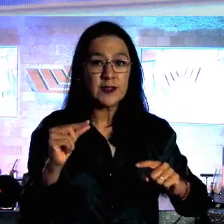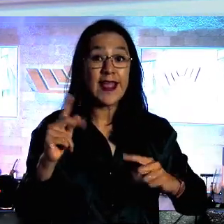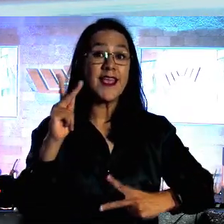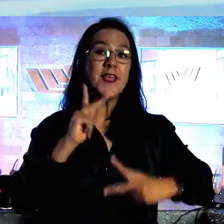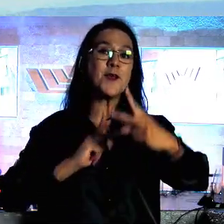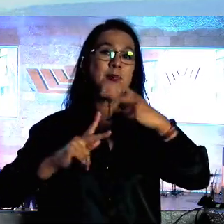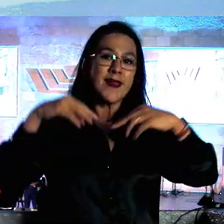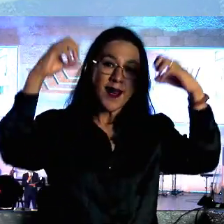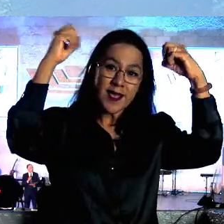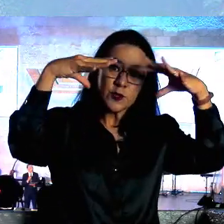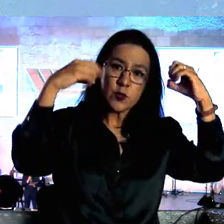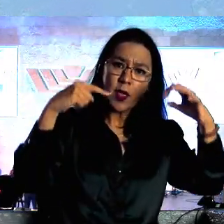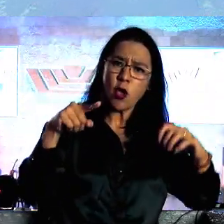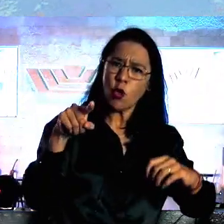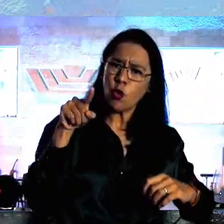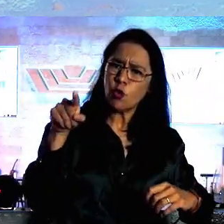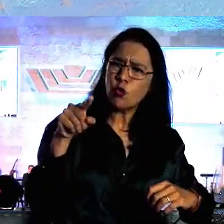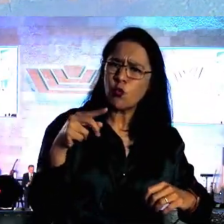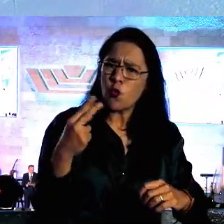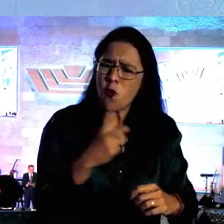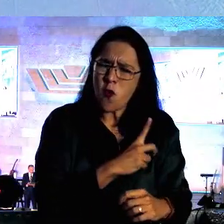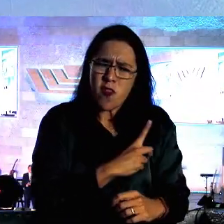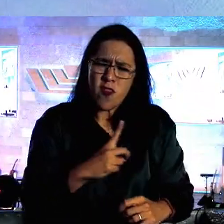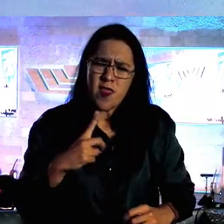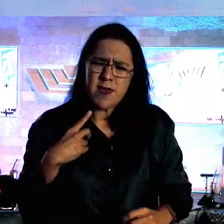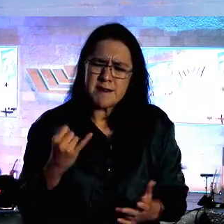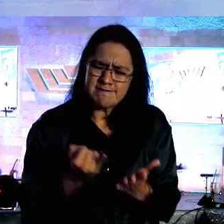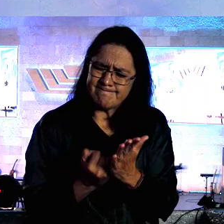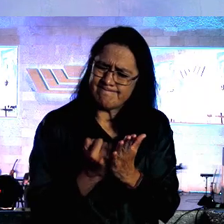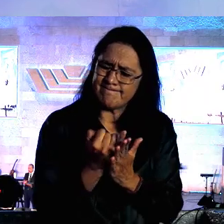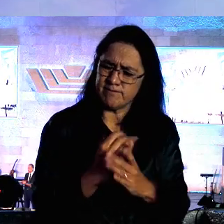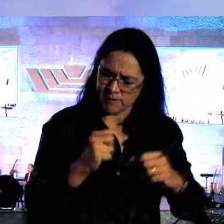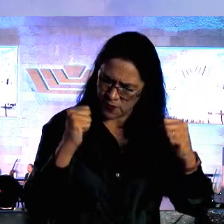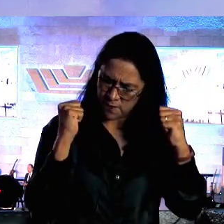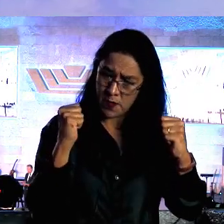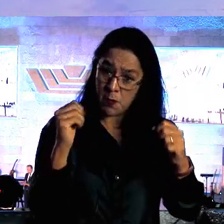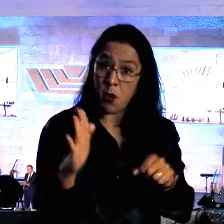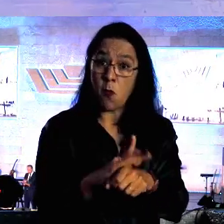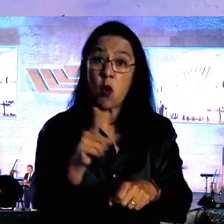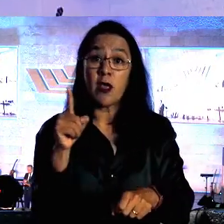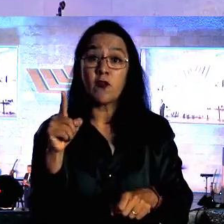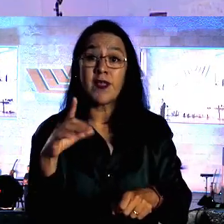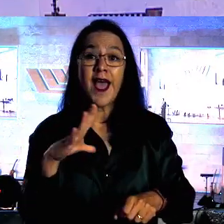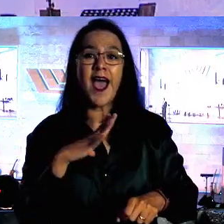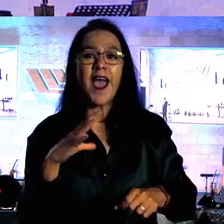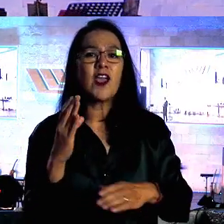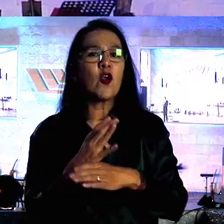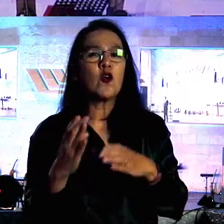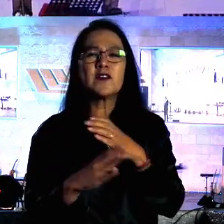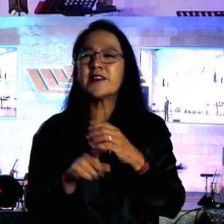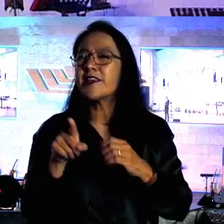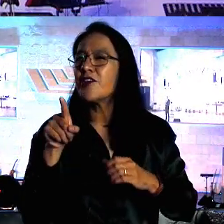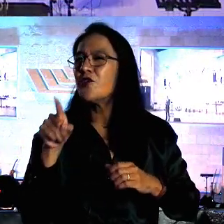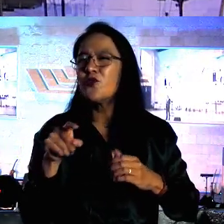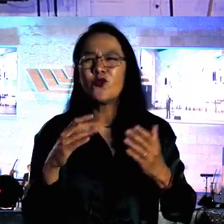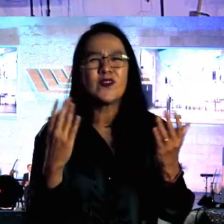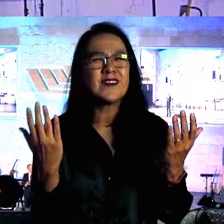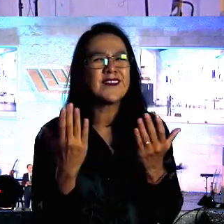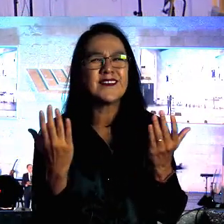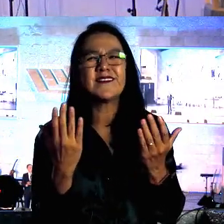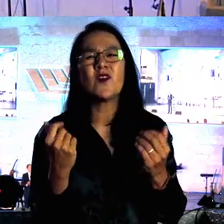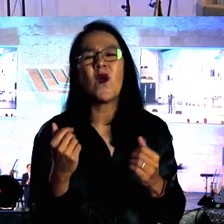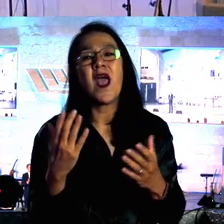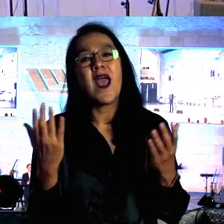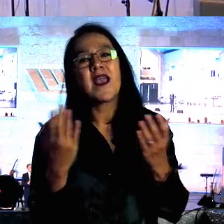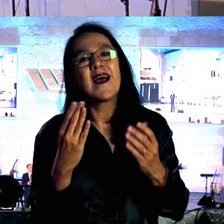¿sabes qué? tú tienes que tomar una decisión firme por Jesús hay cosas que tú no estás haciendo hay cosas que estás haciendo mal